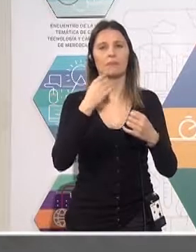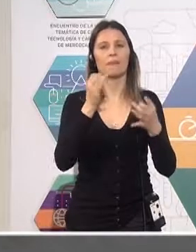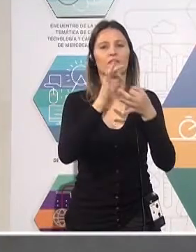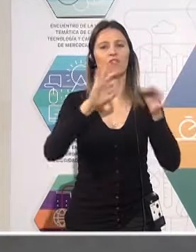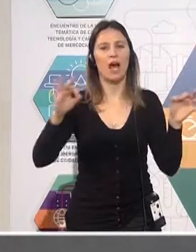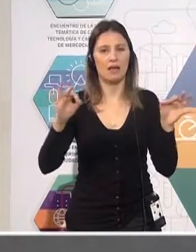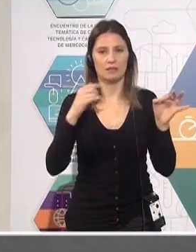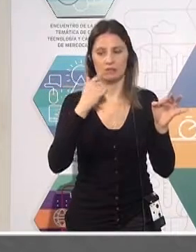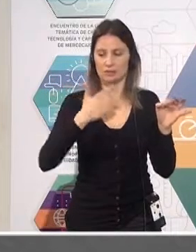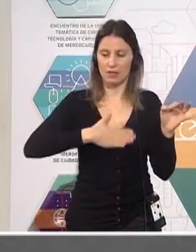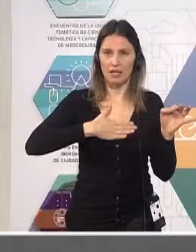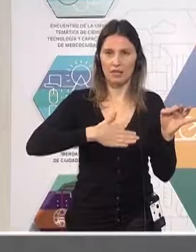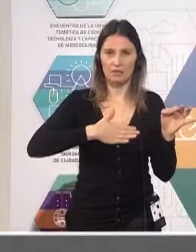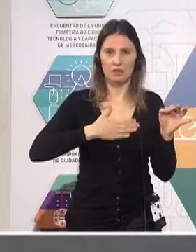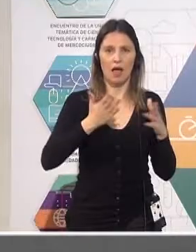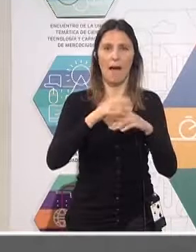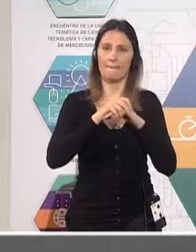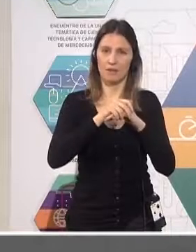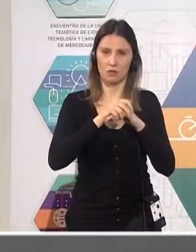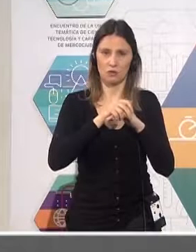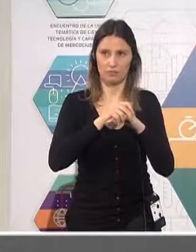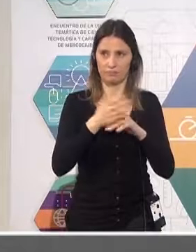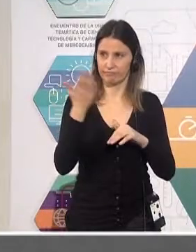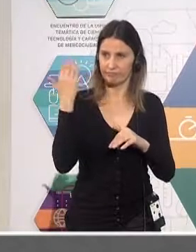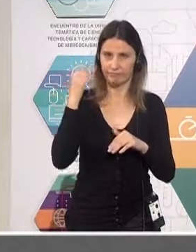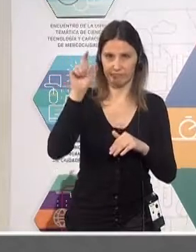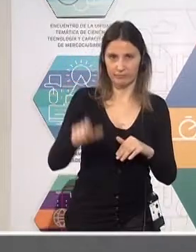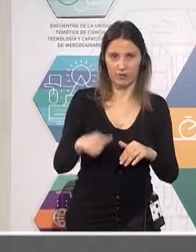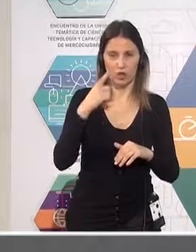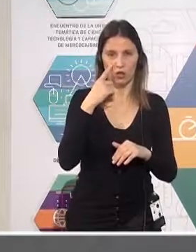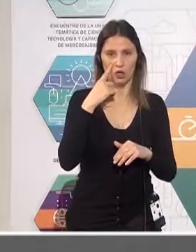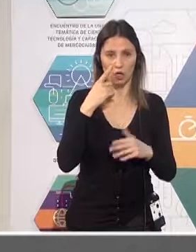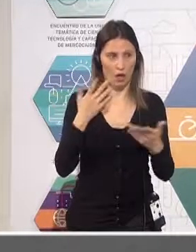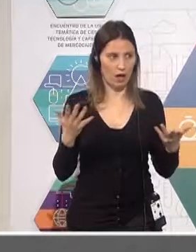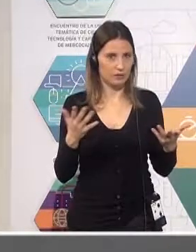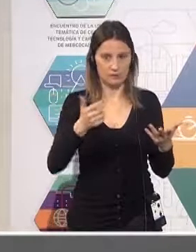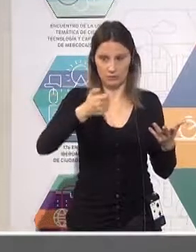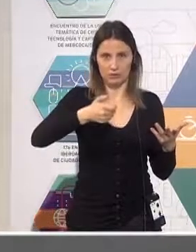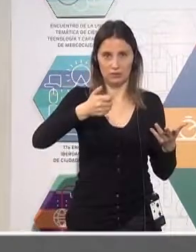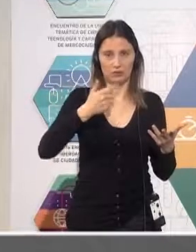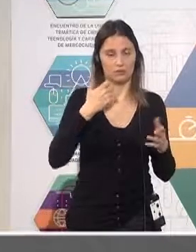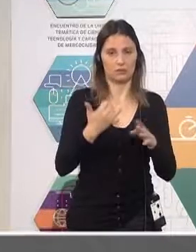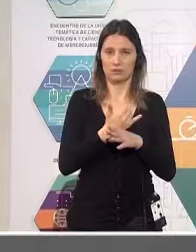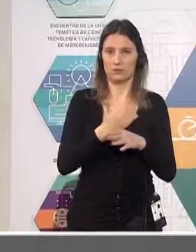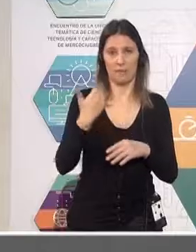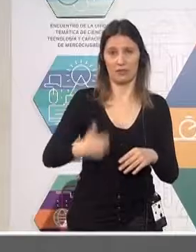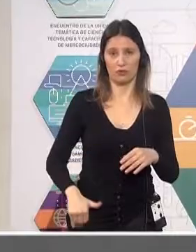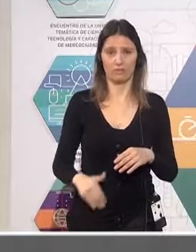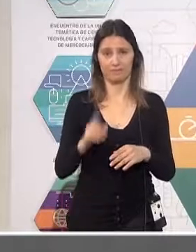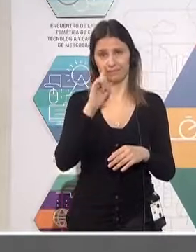de un querido viejo amigo viejo amigo se pasará un lamento